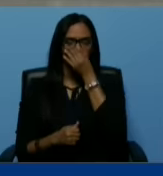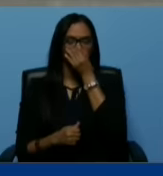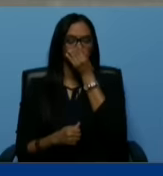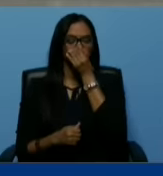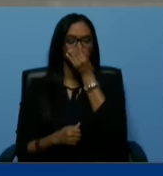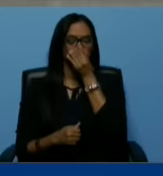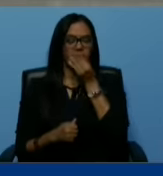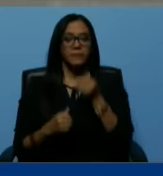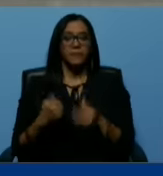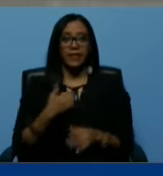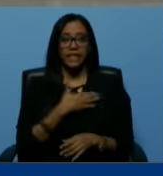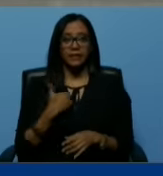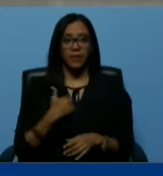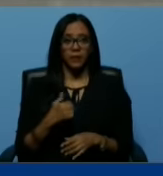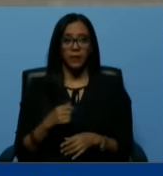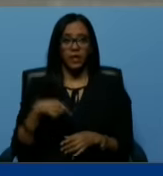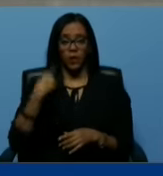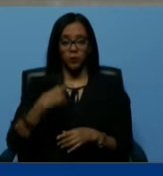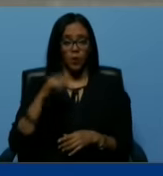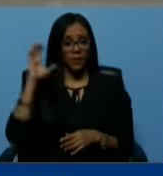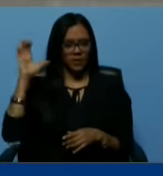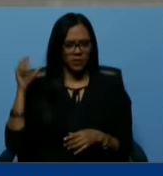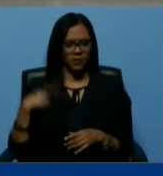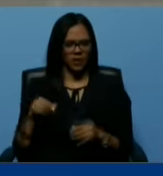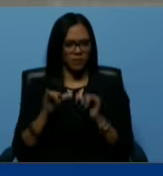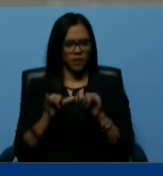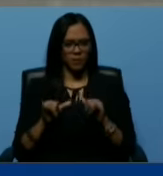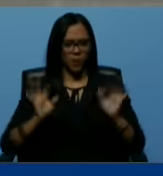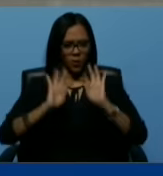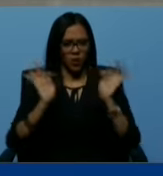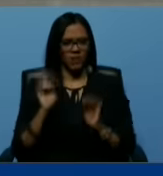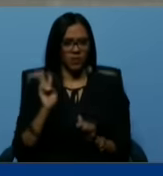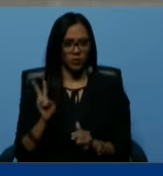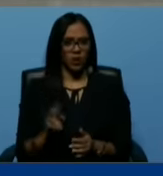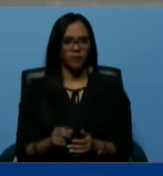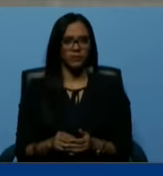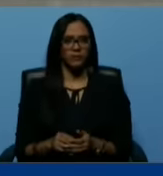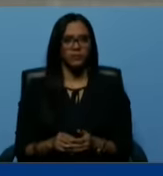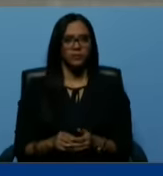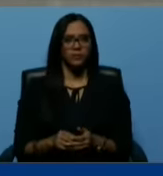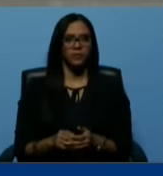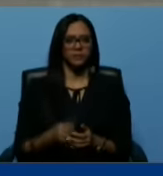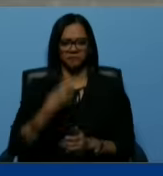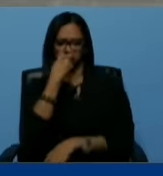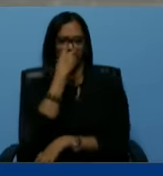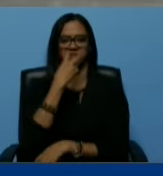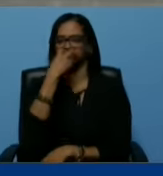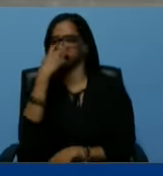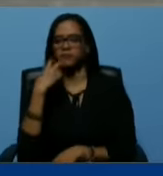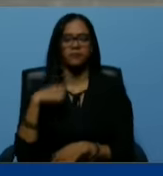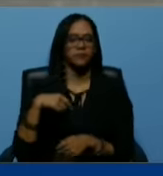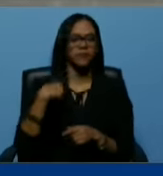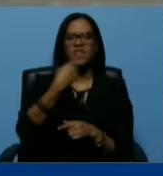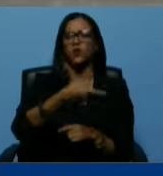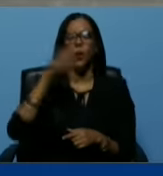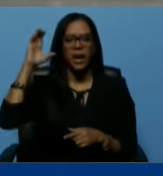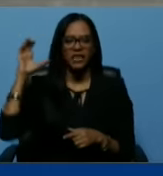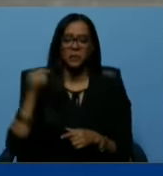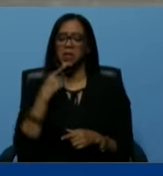quisiéramos que otros países tuvieran el mismo modelo de Venezuela y nos metiéramos en los asuntos internos de otros países para